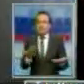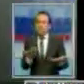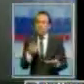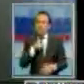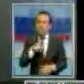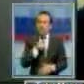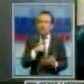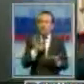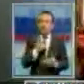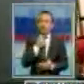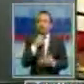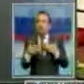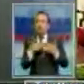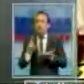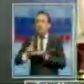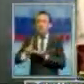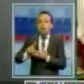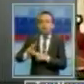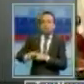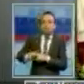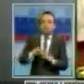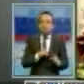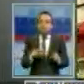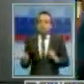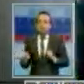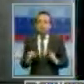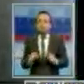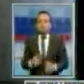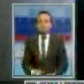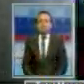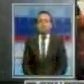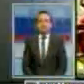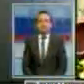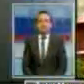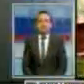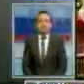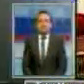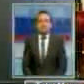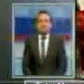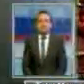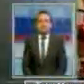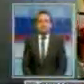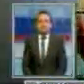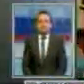¿dónde prefieres acá? No sé. Acá mejor. Porque sí, aquí sí.